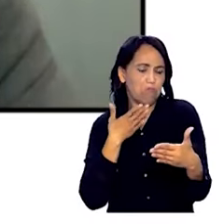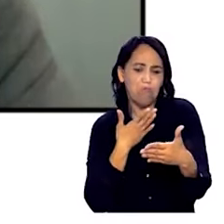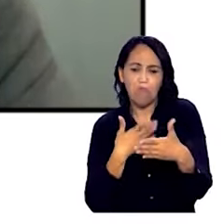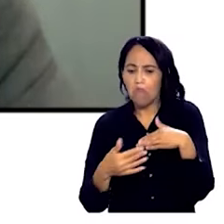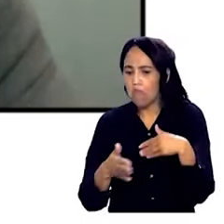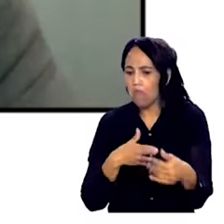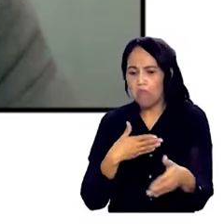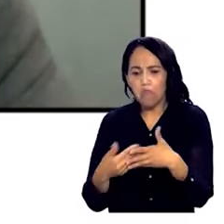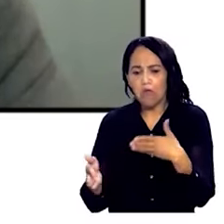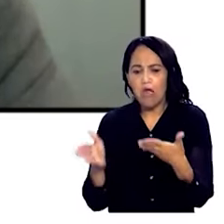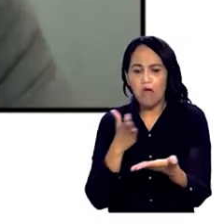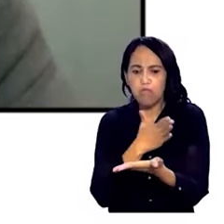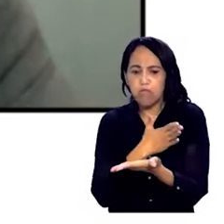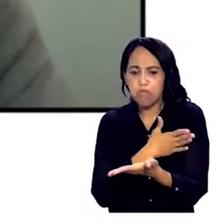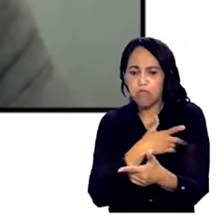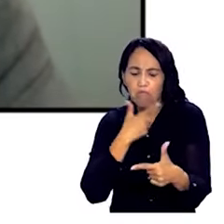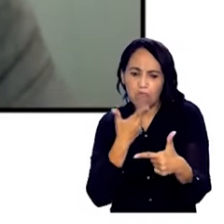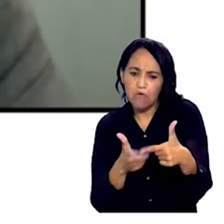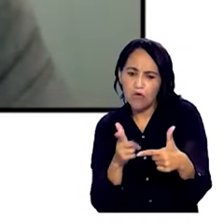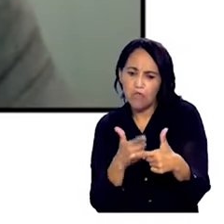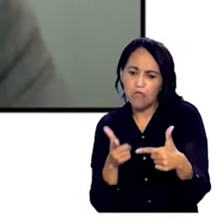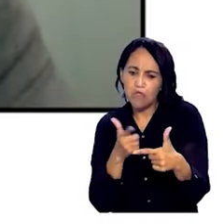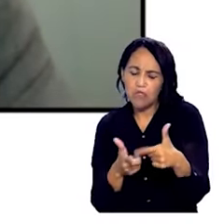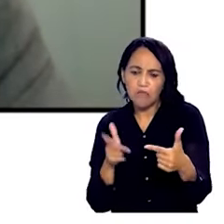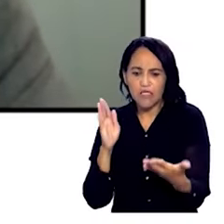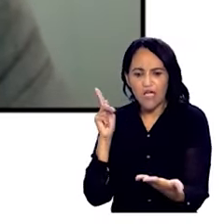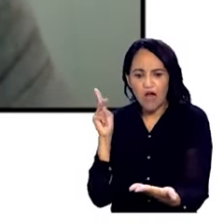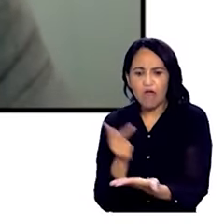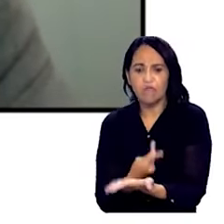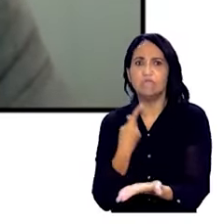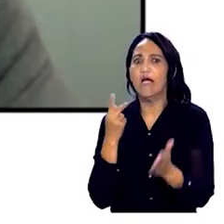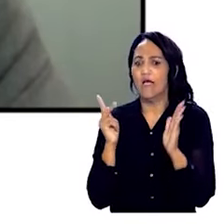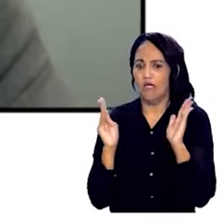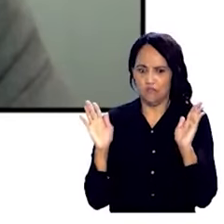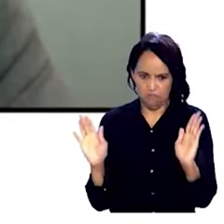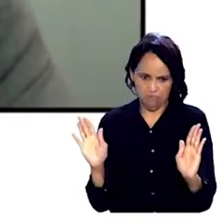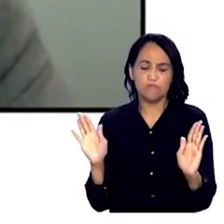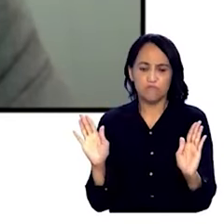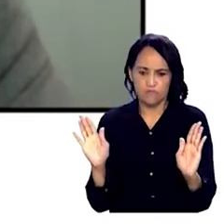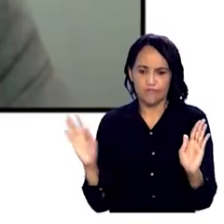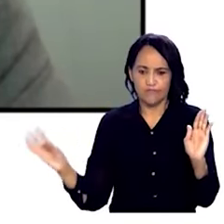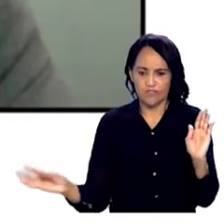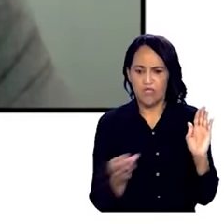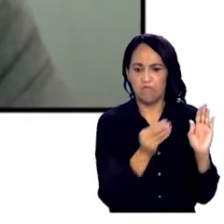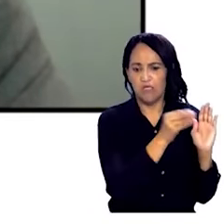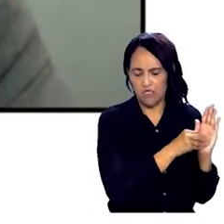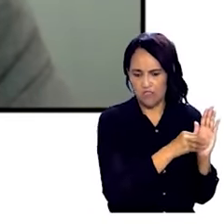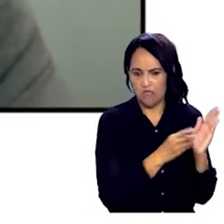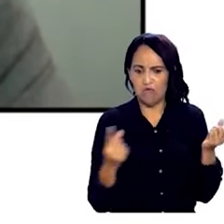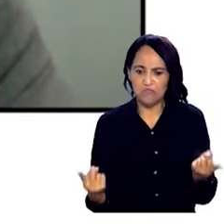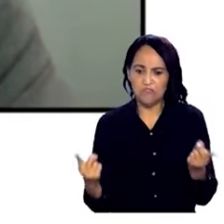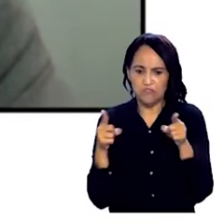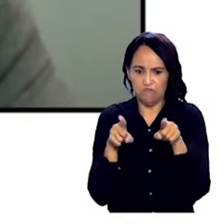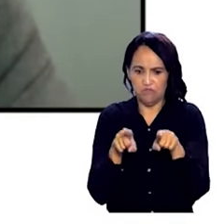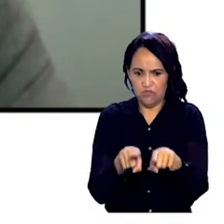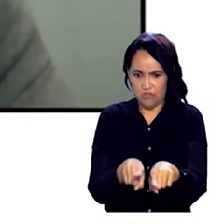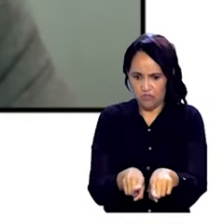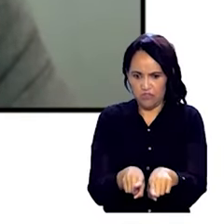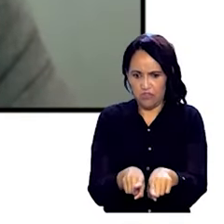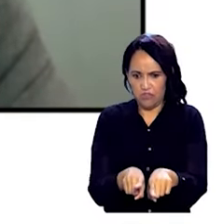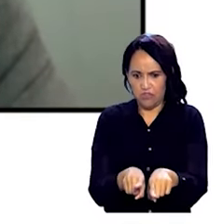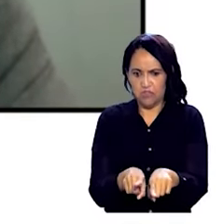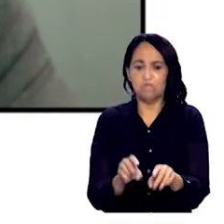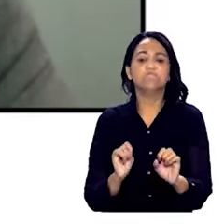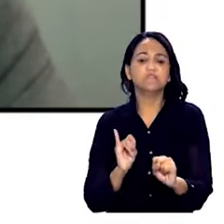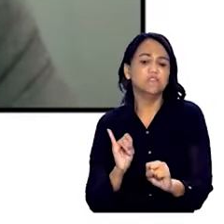con haor sim o que no se escuche ningún problema en que me interrumpa Ministro Usted tiene el